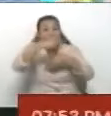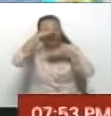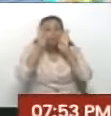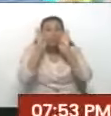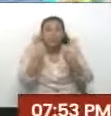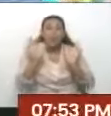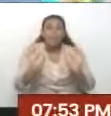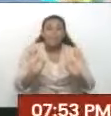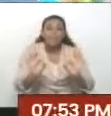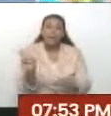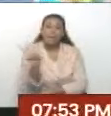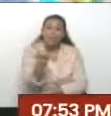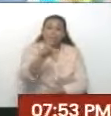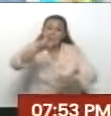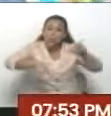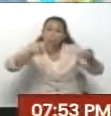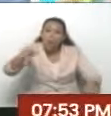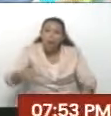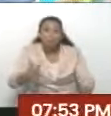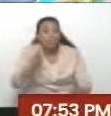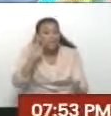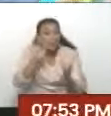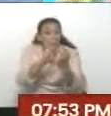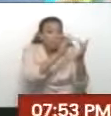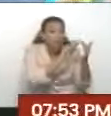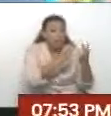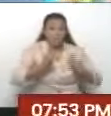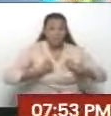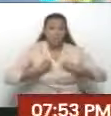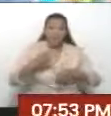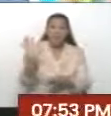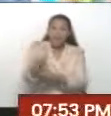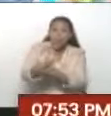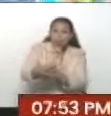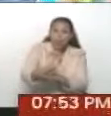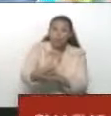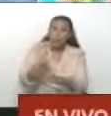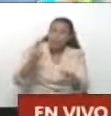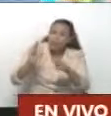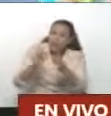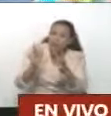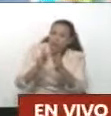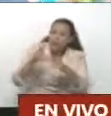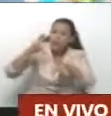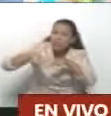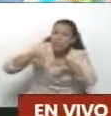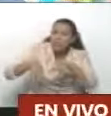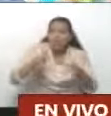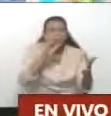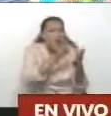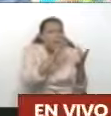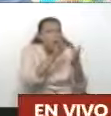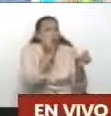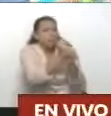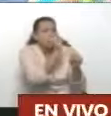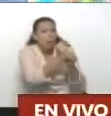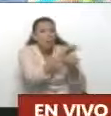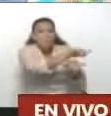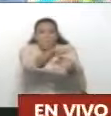un modelo para acercarnos a los venezolanos, para acercarnos a los niños, para acercarnos a los trabajadores desde la